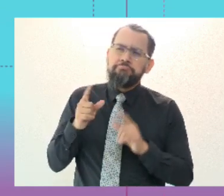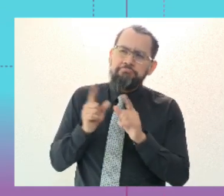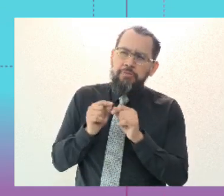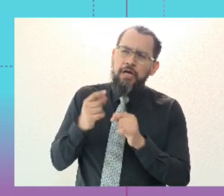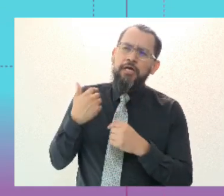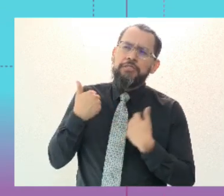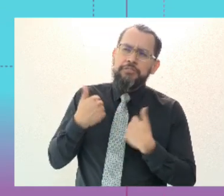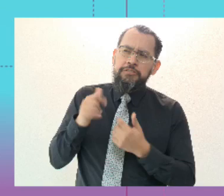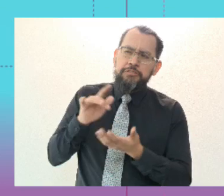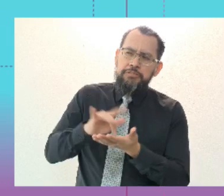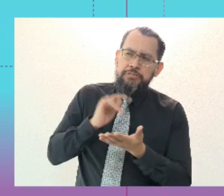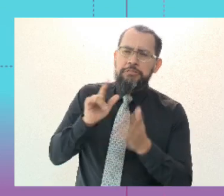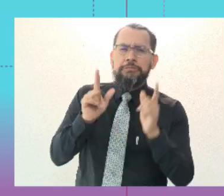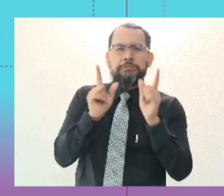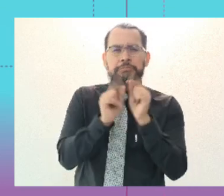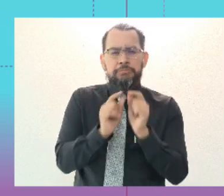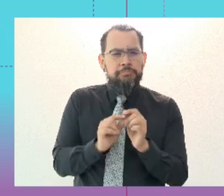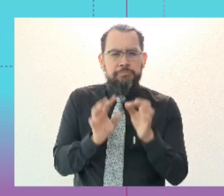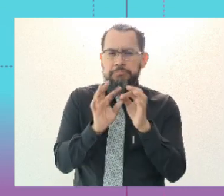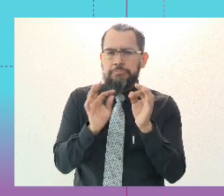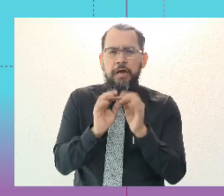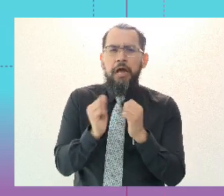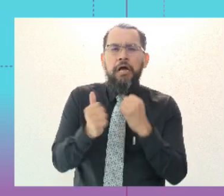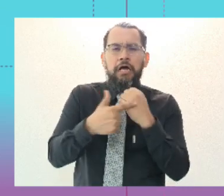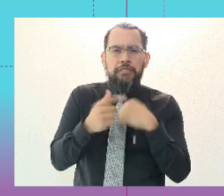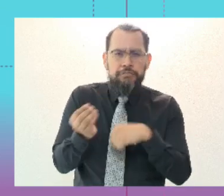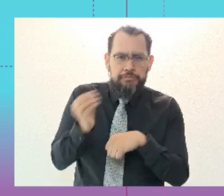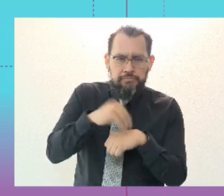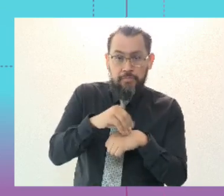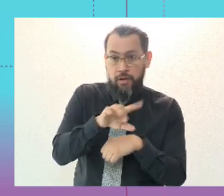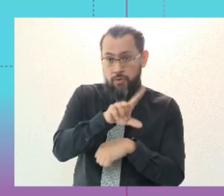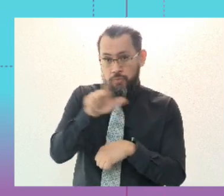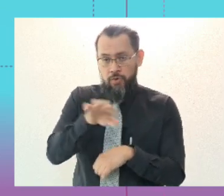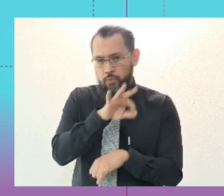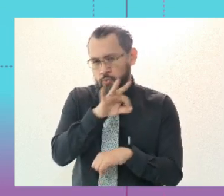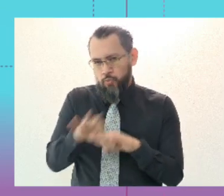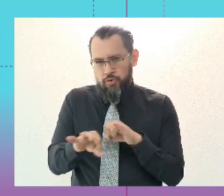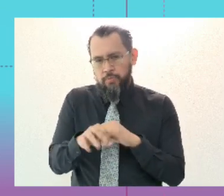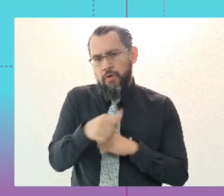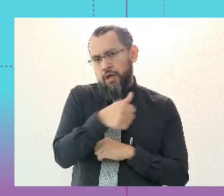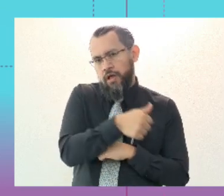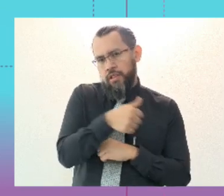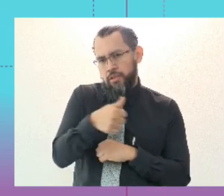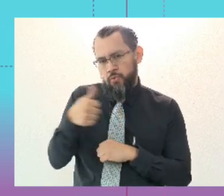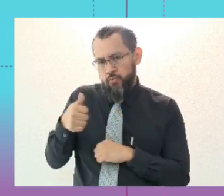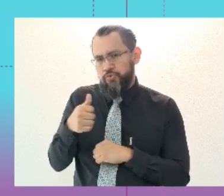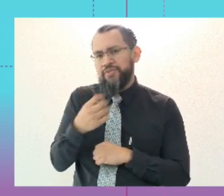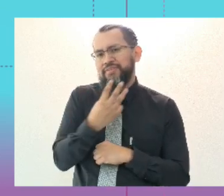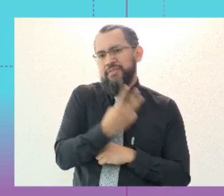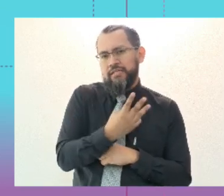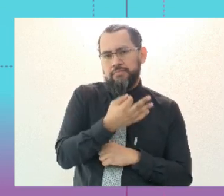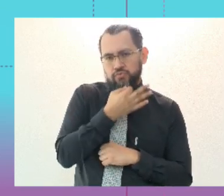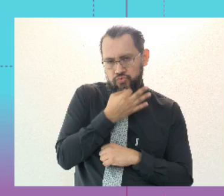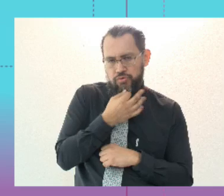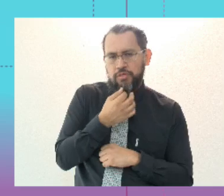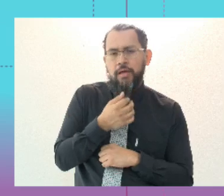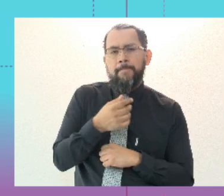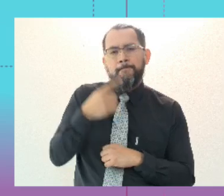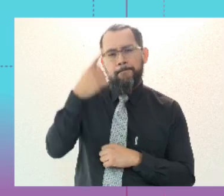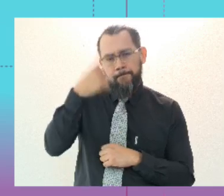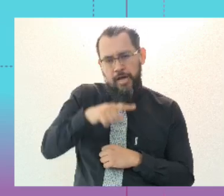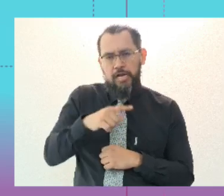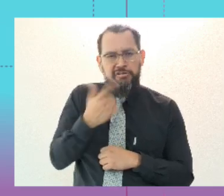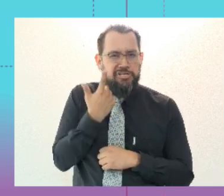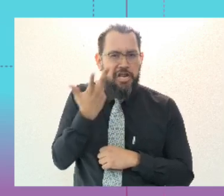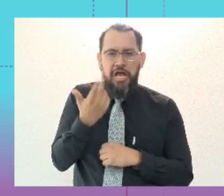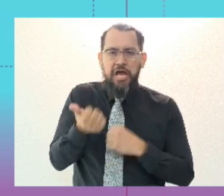reflexión destacando lo que ustedes comentaron. Y al final, unos 3 minutos por panelista para, si quieren decir